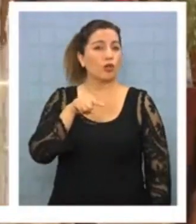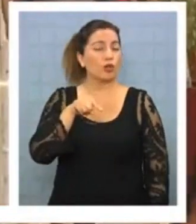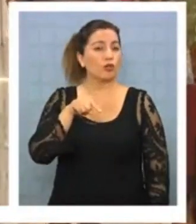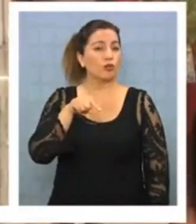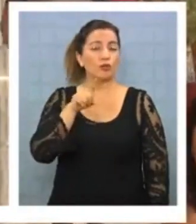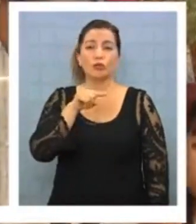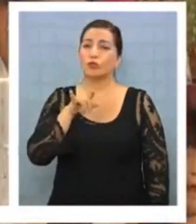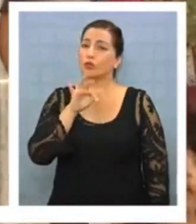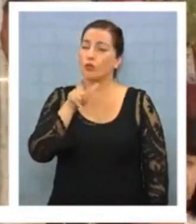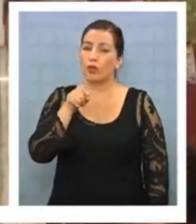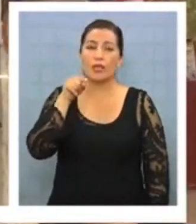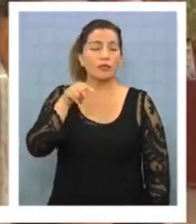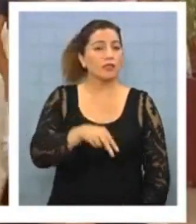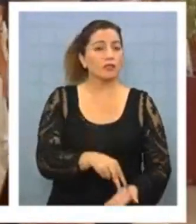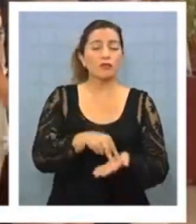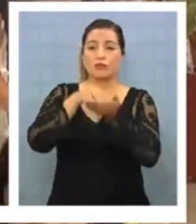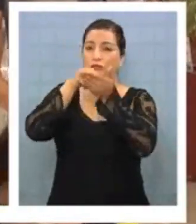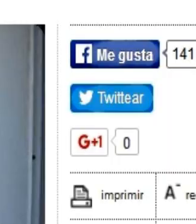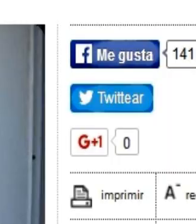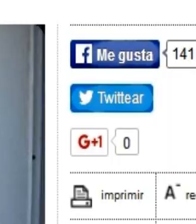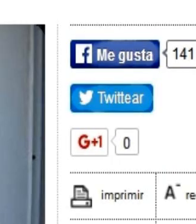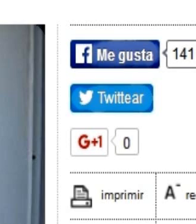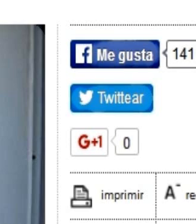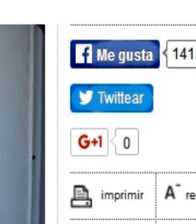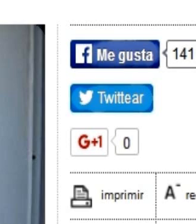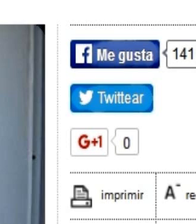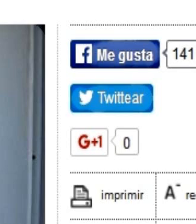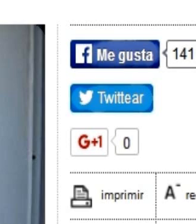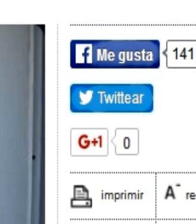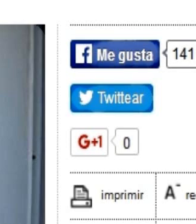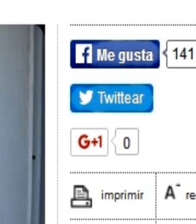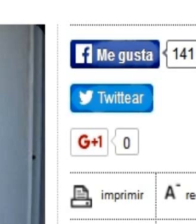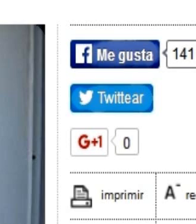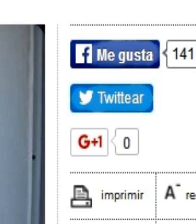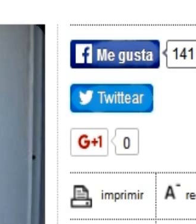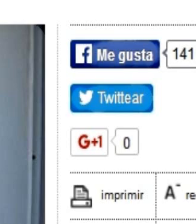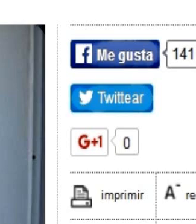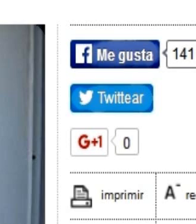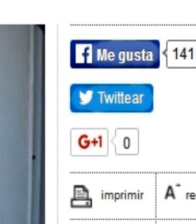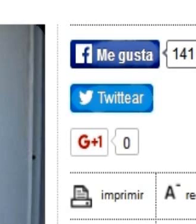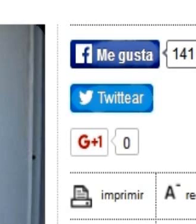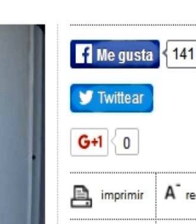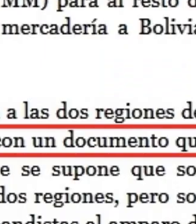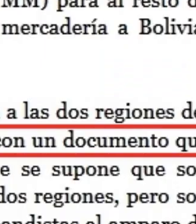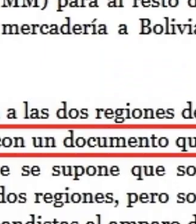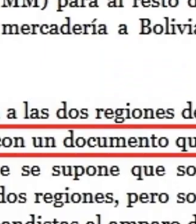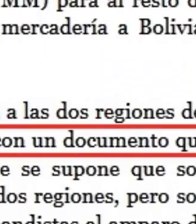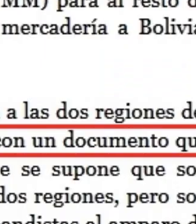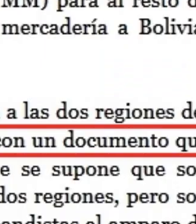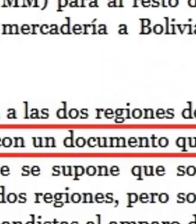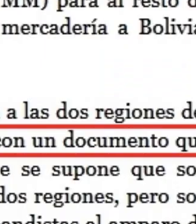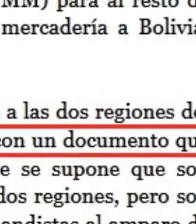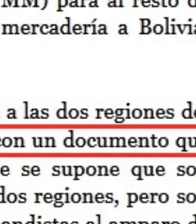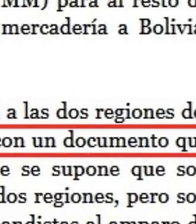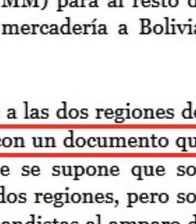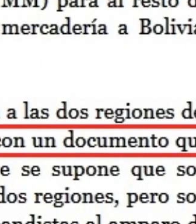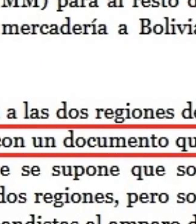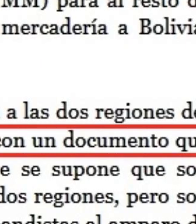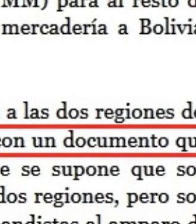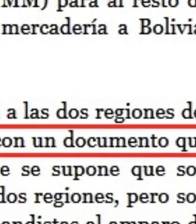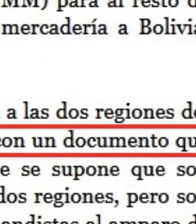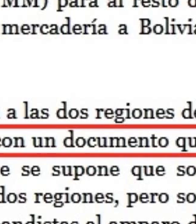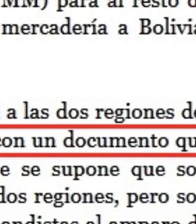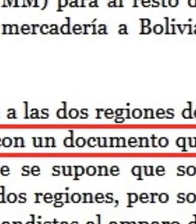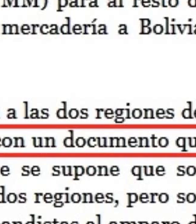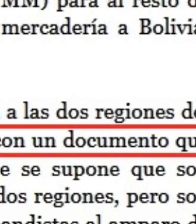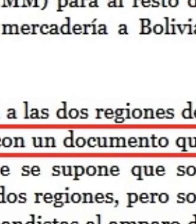que Sofri ampara al contrabando. No, me gustaría decirle al señor Ruiz que, y él lo sabe porque lo hemos